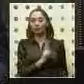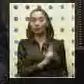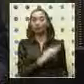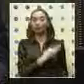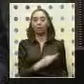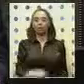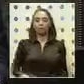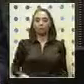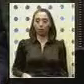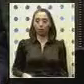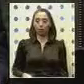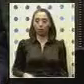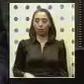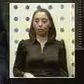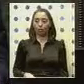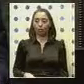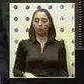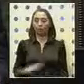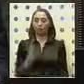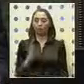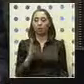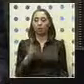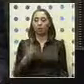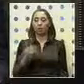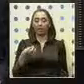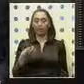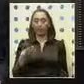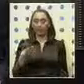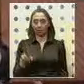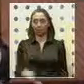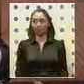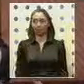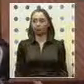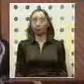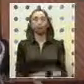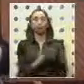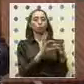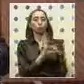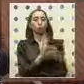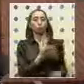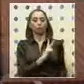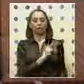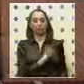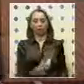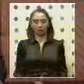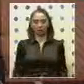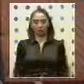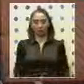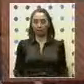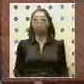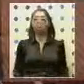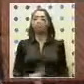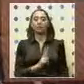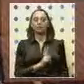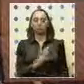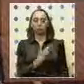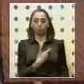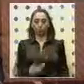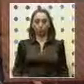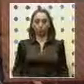...diputado don Bernardo Berger. Muchas gracias señor presidente. Señor presidente,